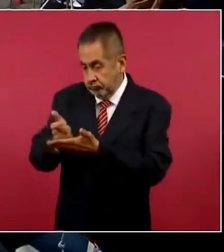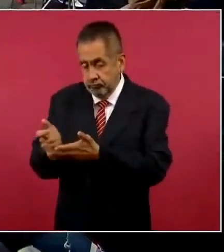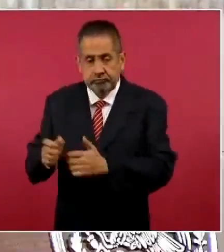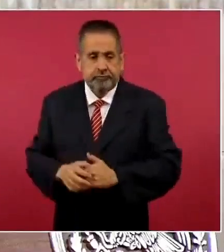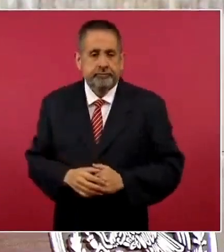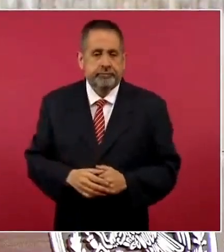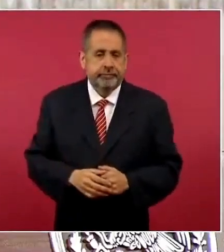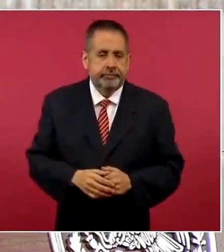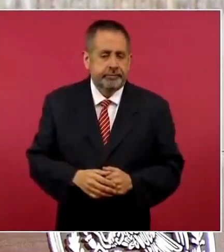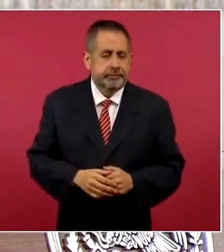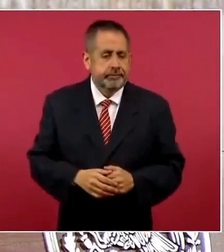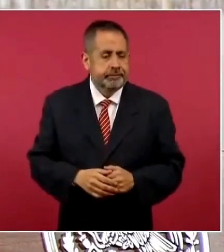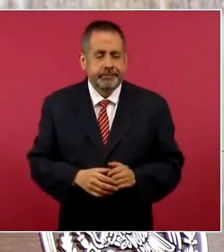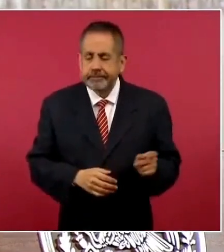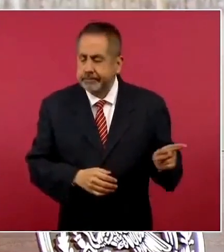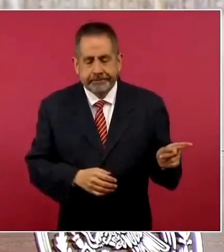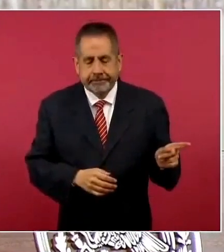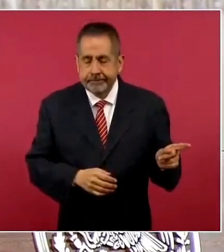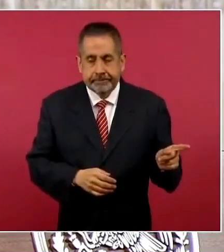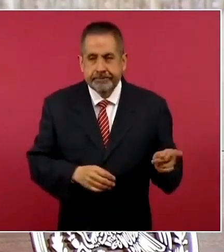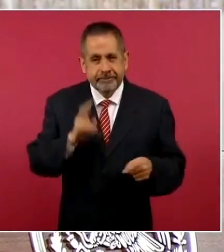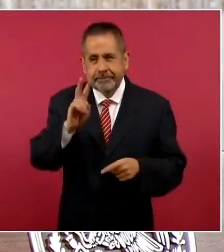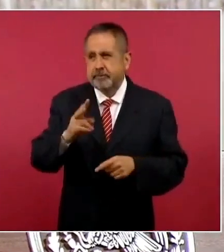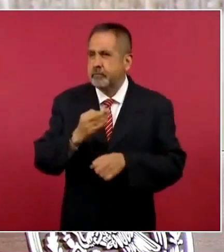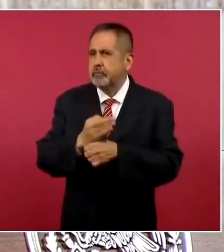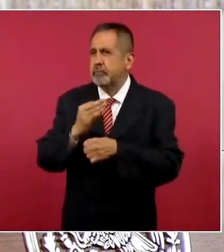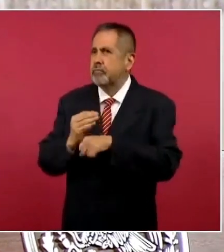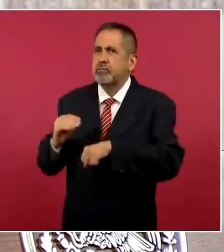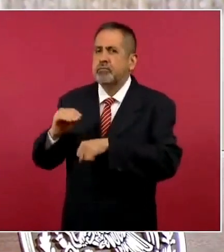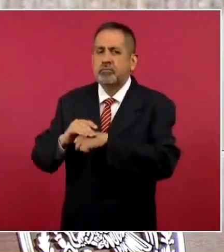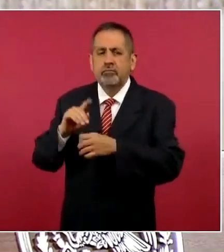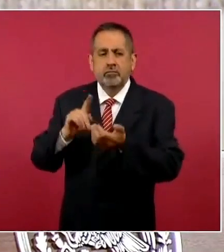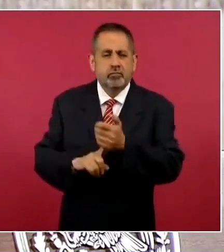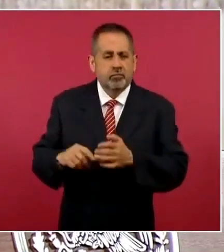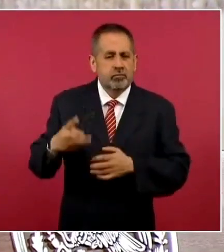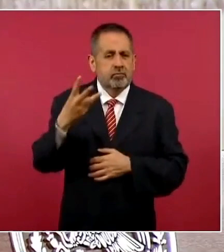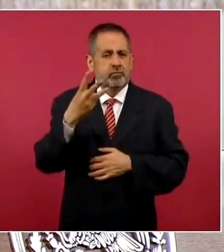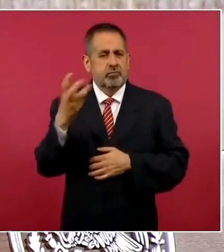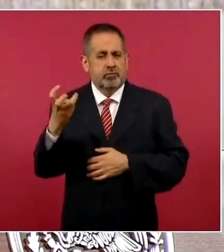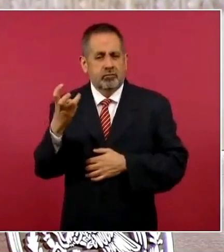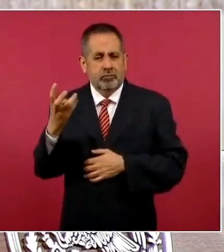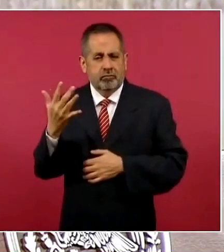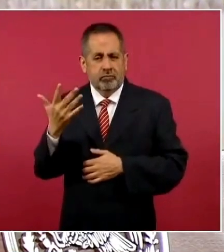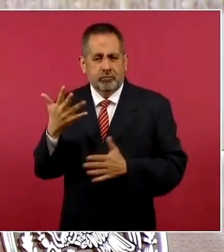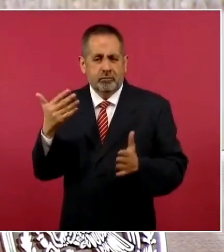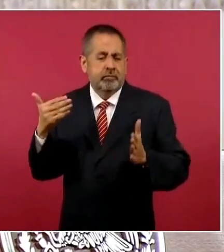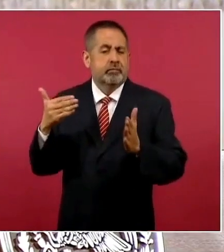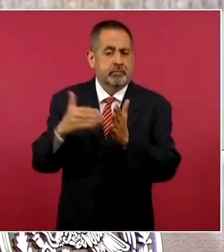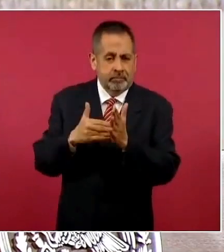Estamos incrementando y deben de ser como 350,000 millones